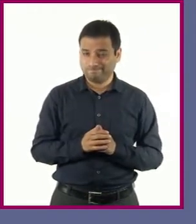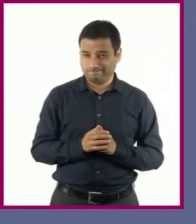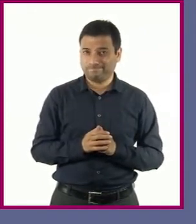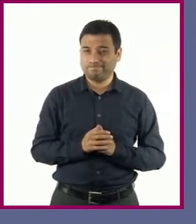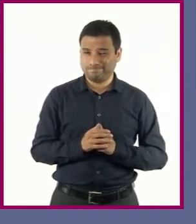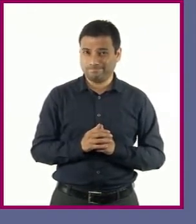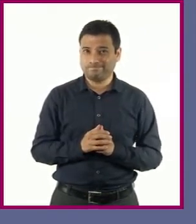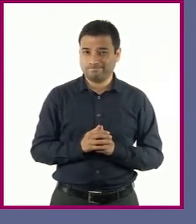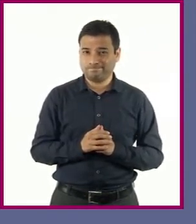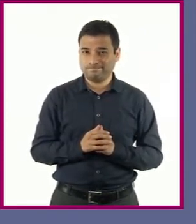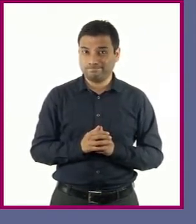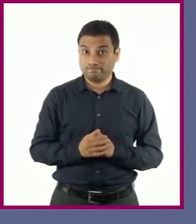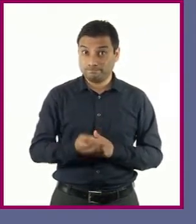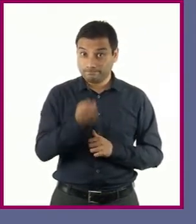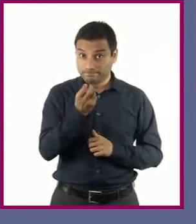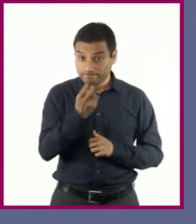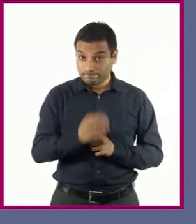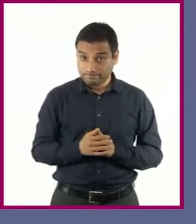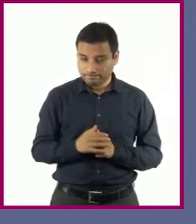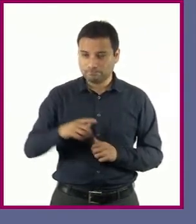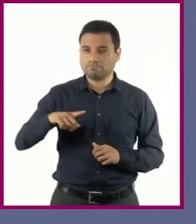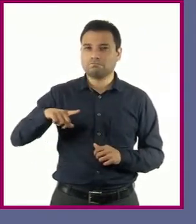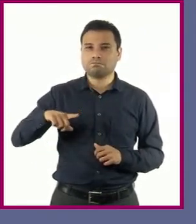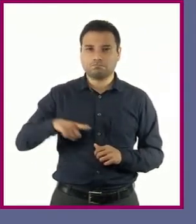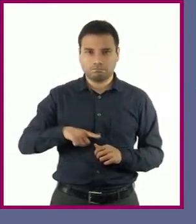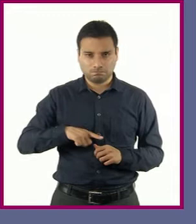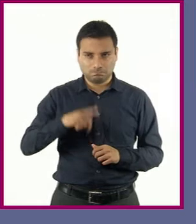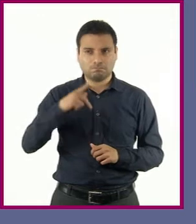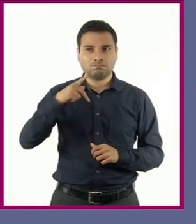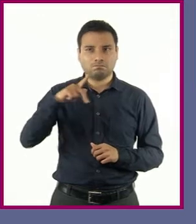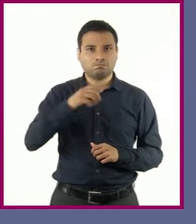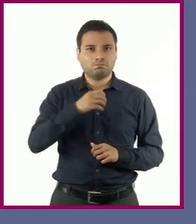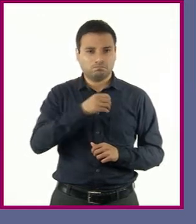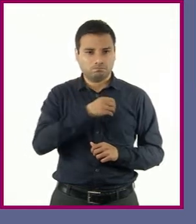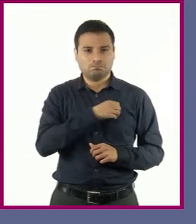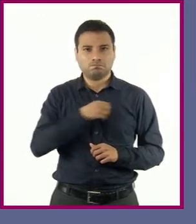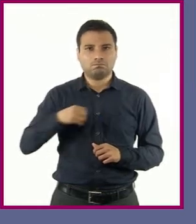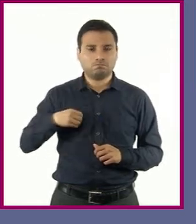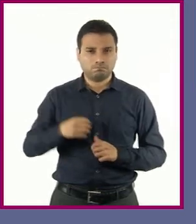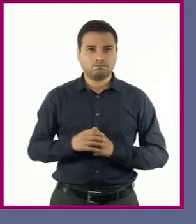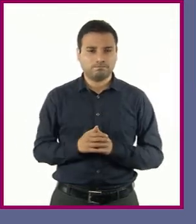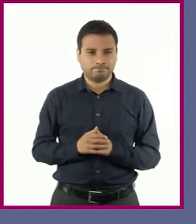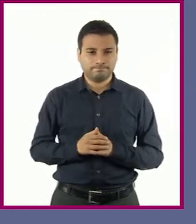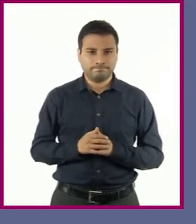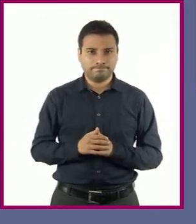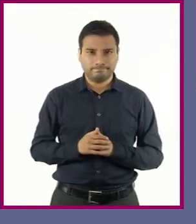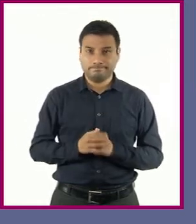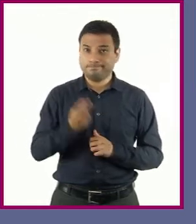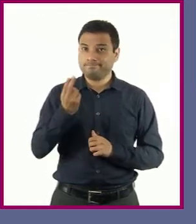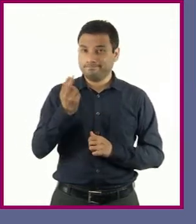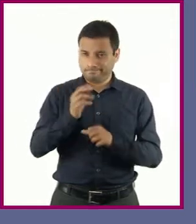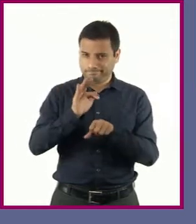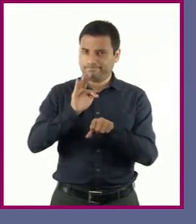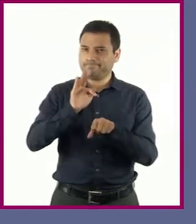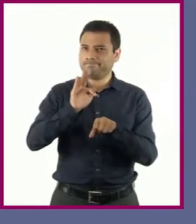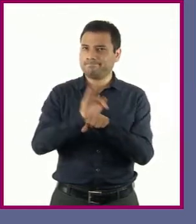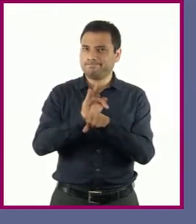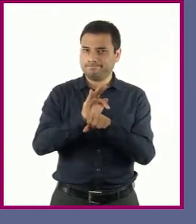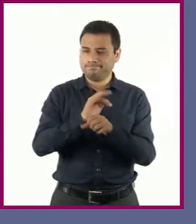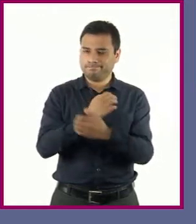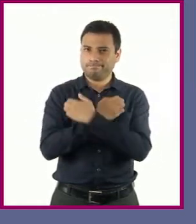países. Por esta razón, los estados tienen la obligación de respetar, proteger y garantizar el derecho a la